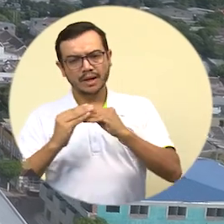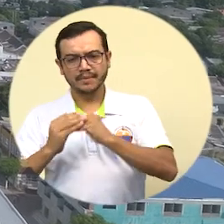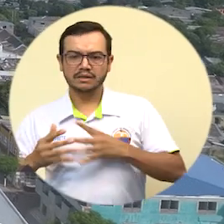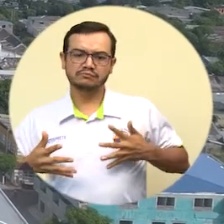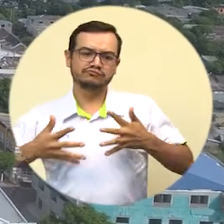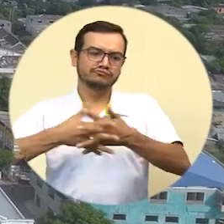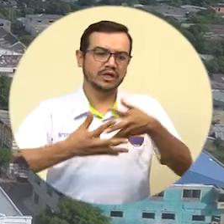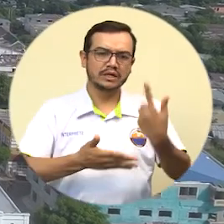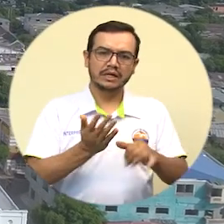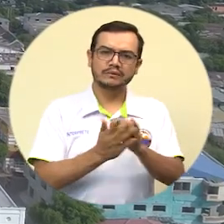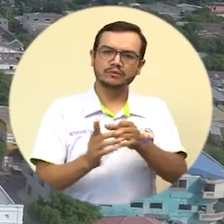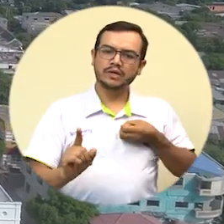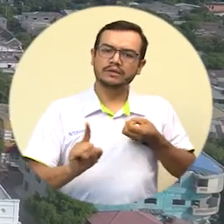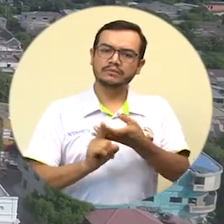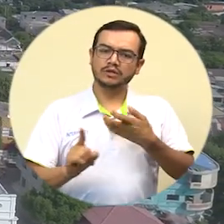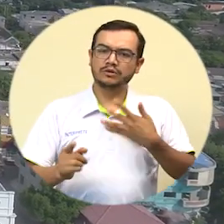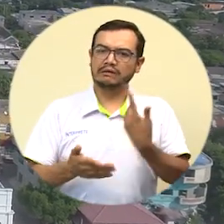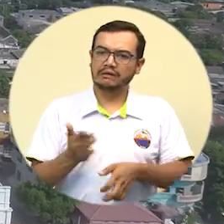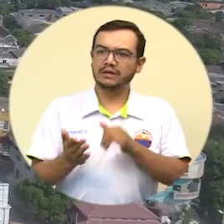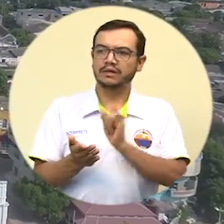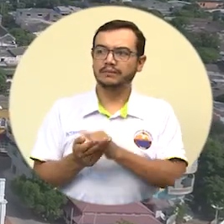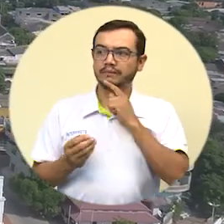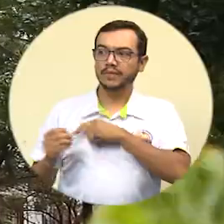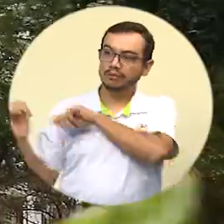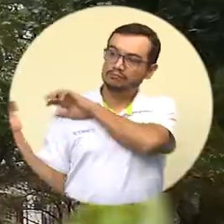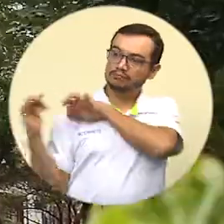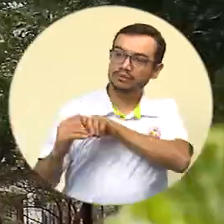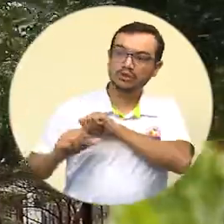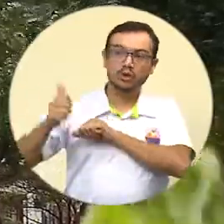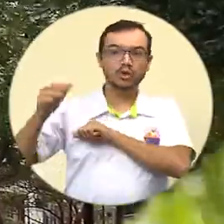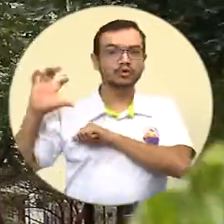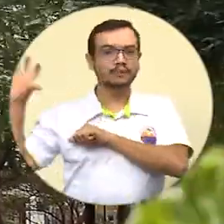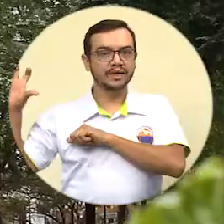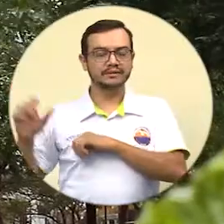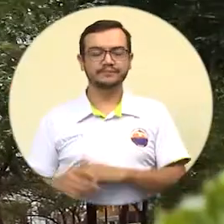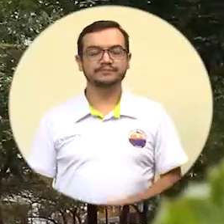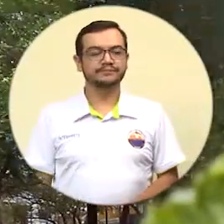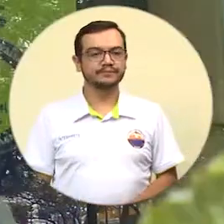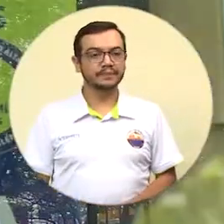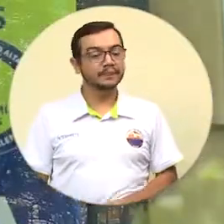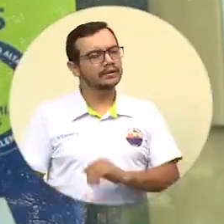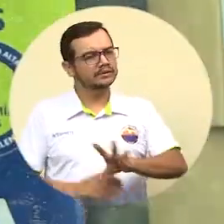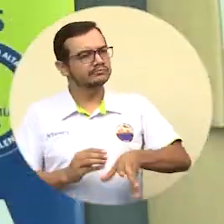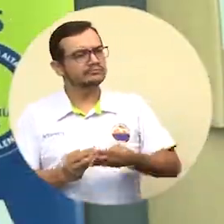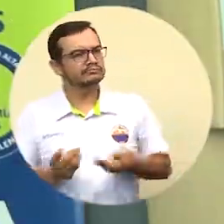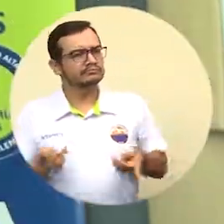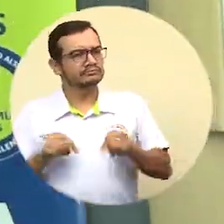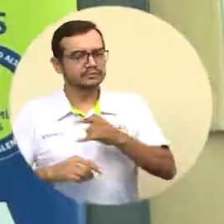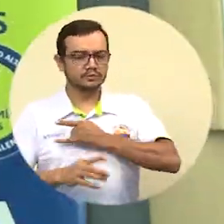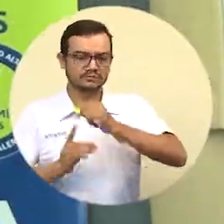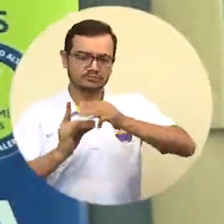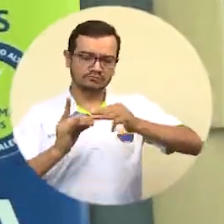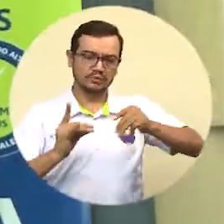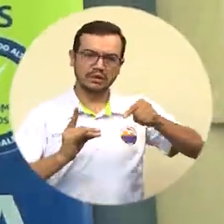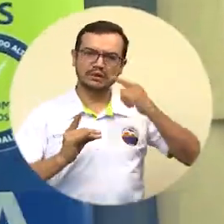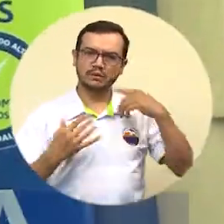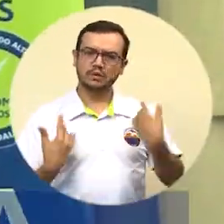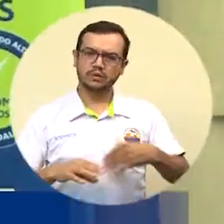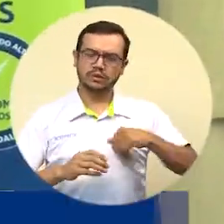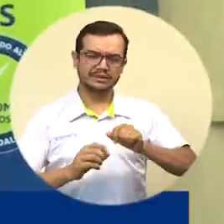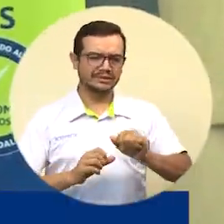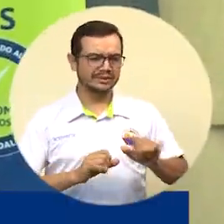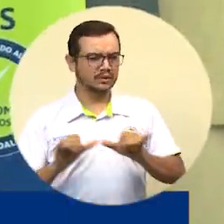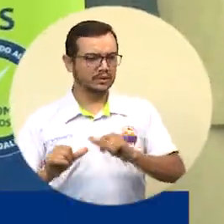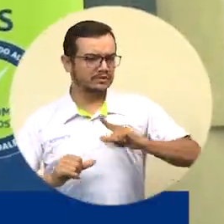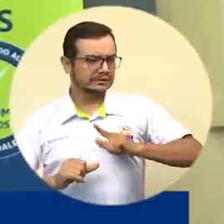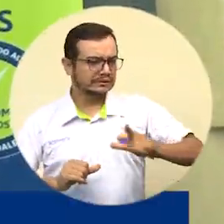podemos articularnos. Un estudio sobre impactos migratorios que tiene que ver en la calidad urbana. Y frente a eso, se ha considerado que la Universidad